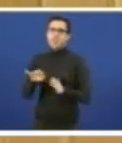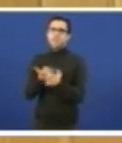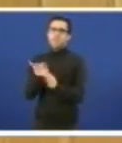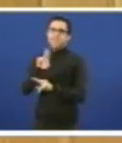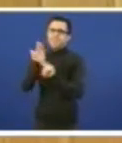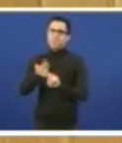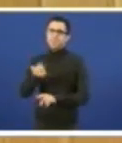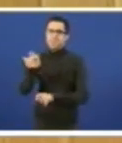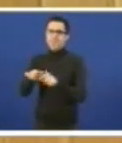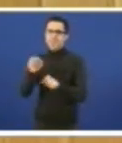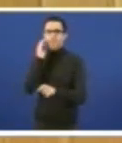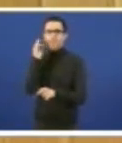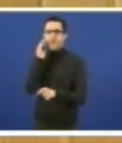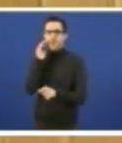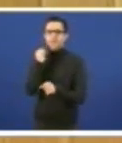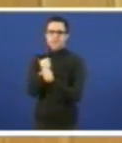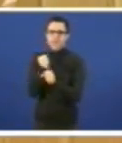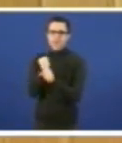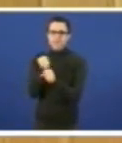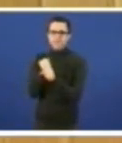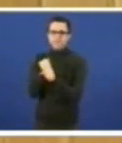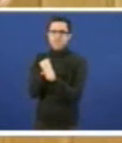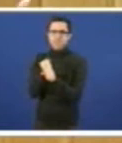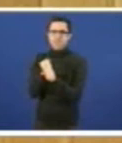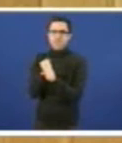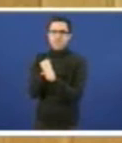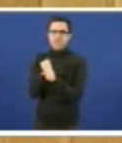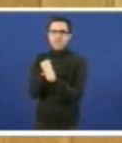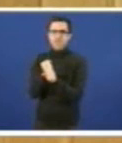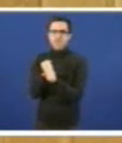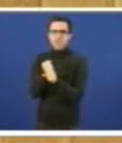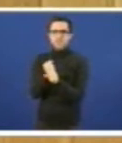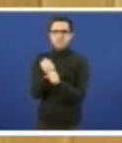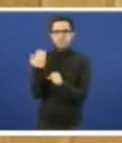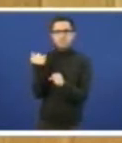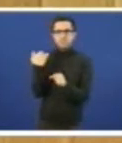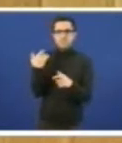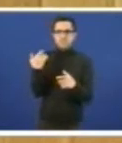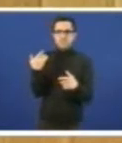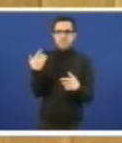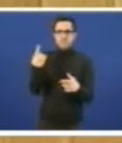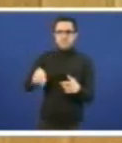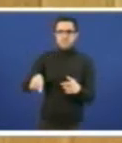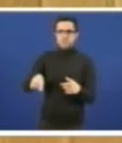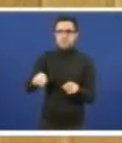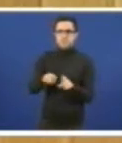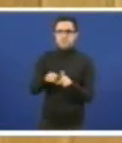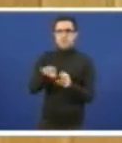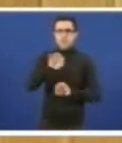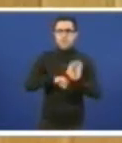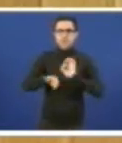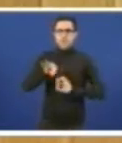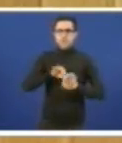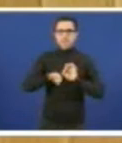Traballadora. Sería mais, digamos, os tempos que corren, xa que as organizacións asumiron